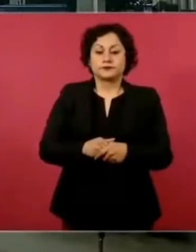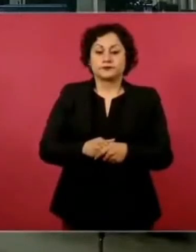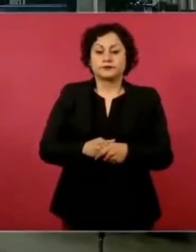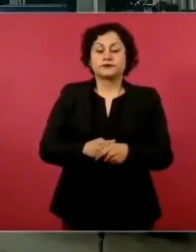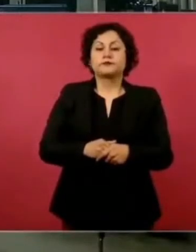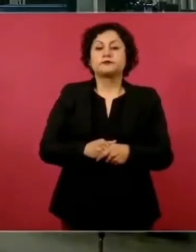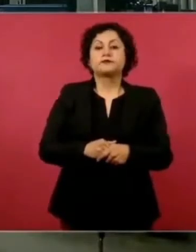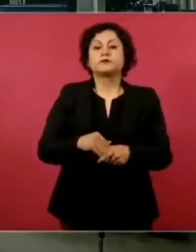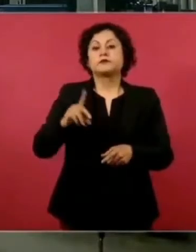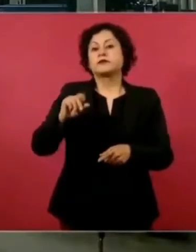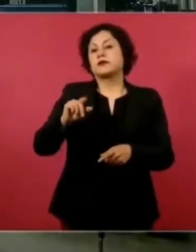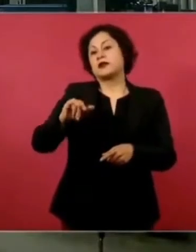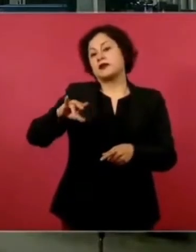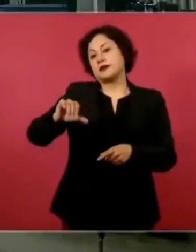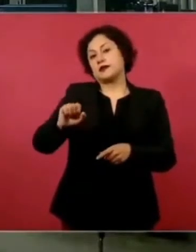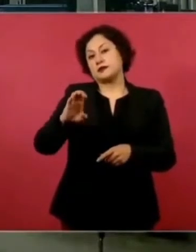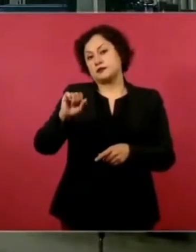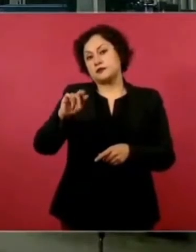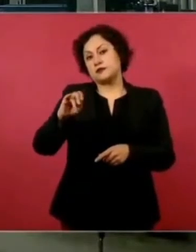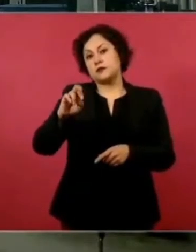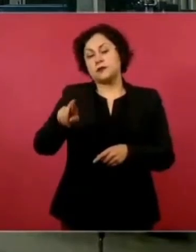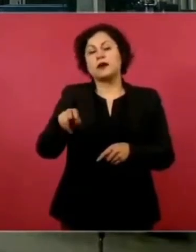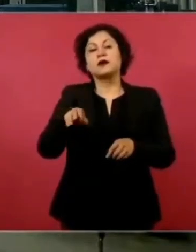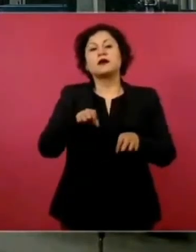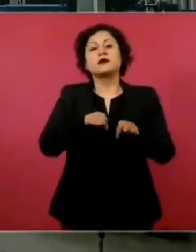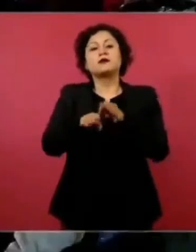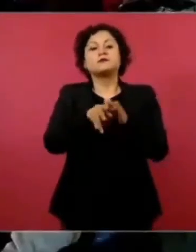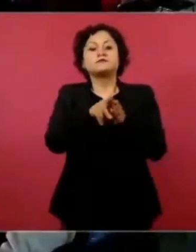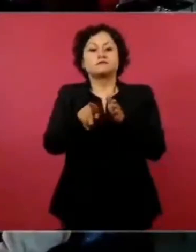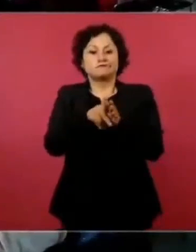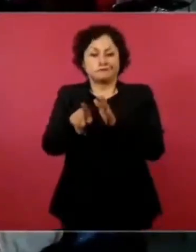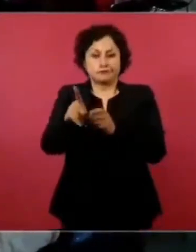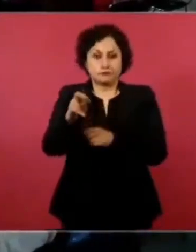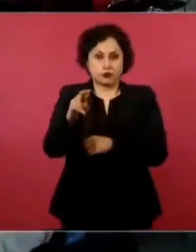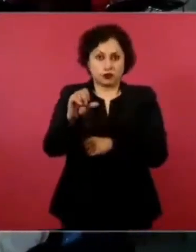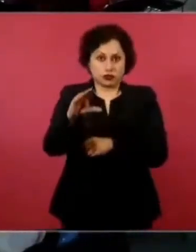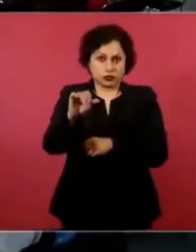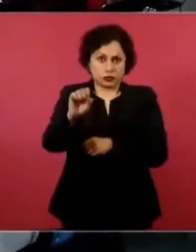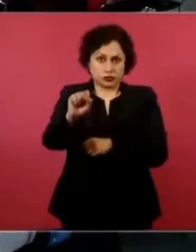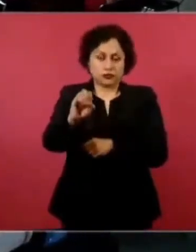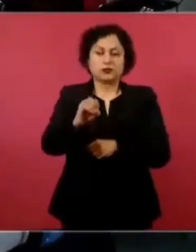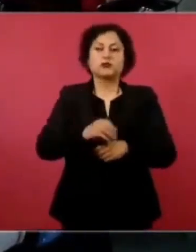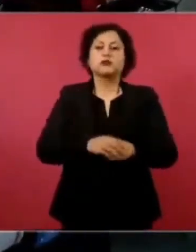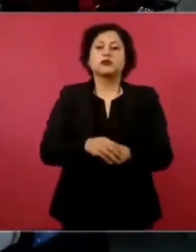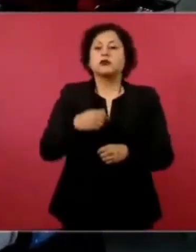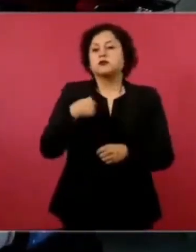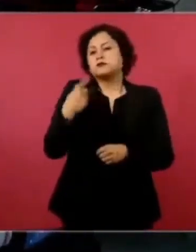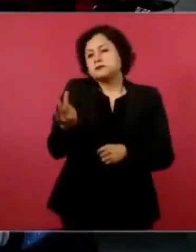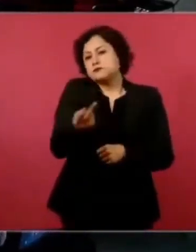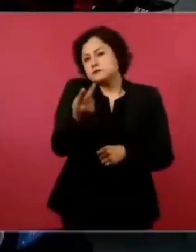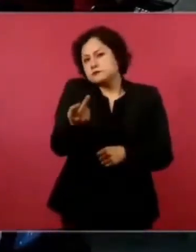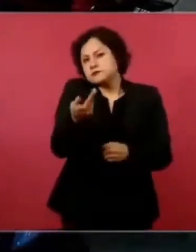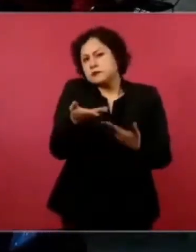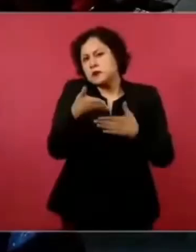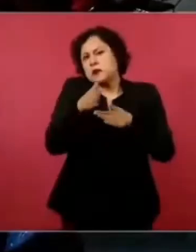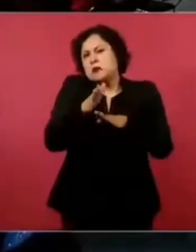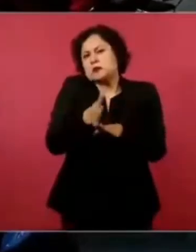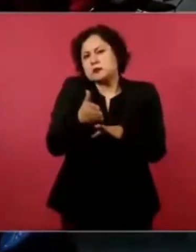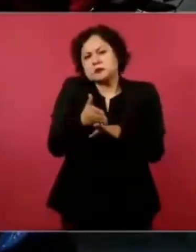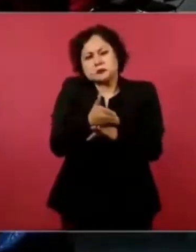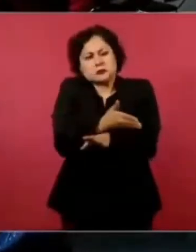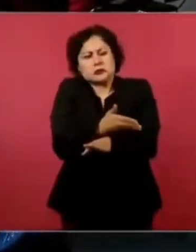Gracias, presidente. Dalila Escobar, de Proceso. Primero, bueno, pues preguntarle en torno a toda esta serie de señalamientos y declaraciones que se han dado en estos